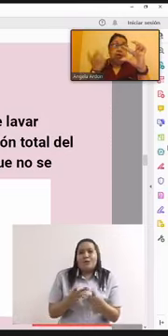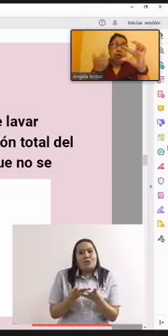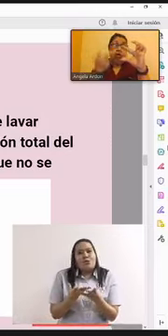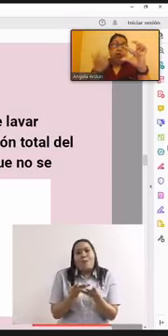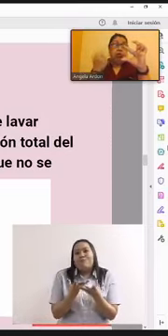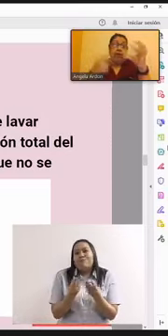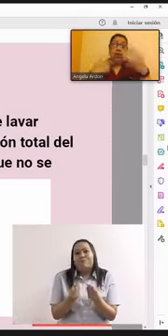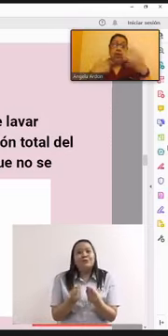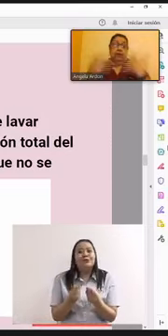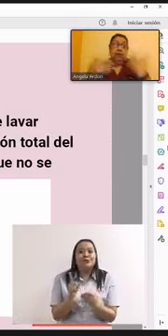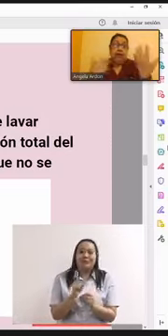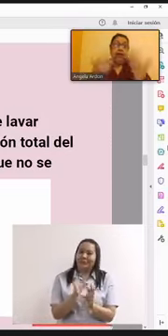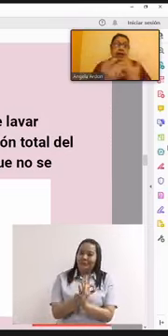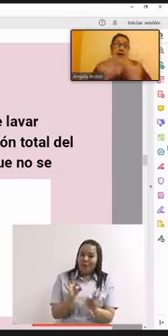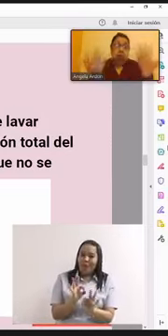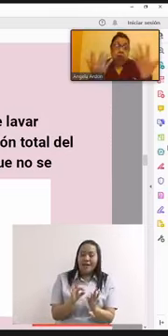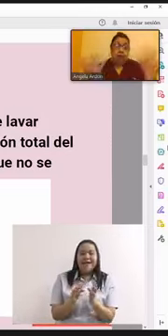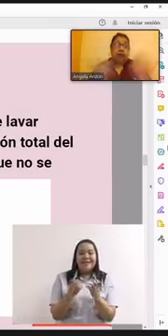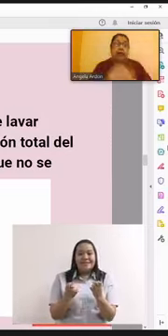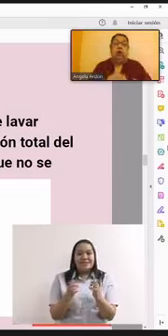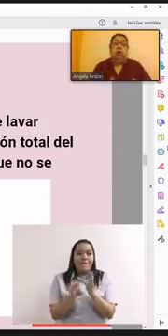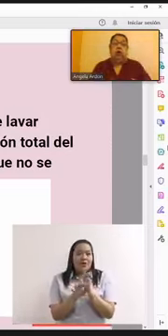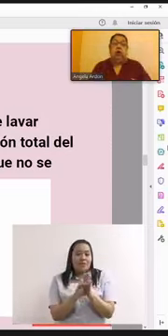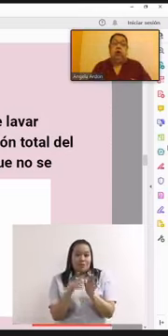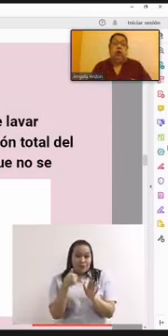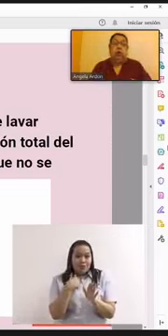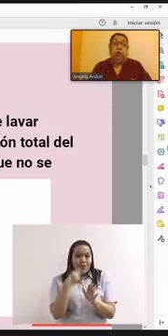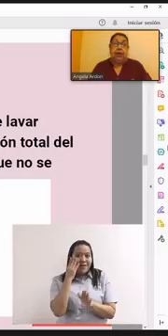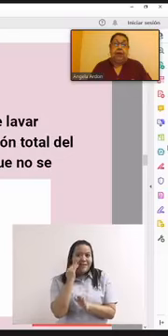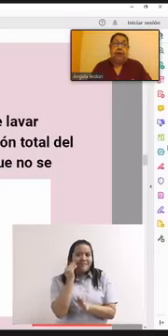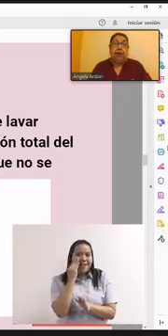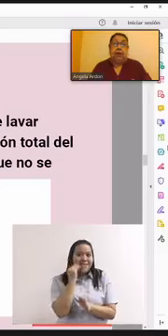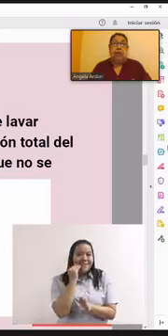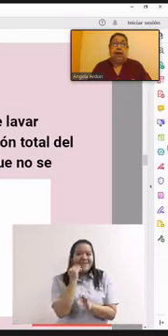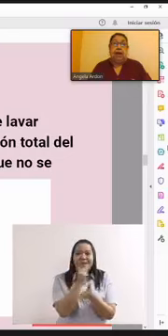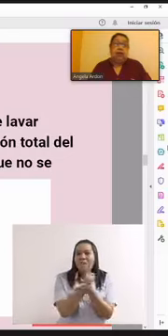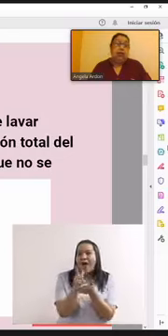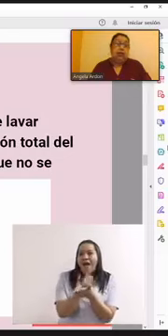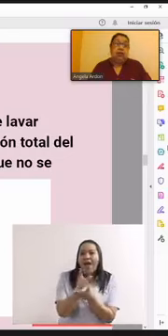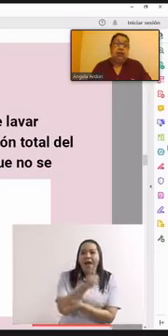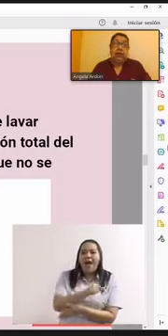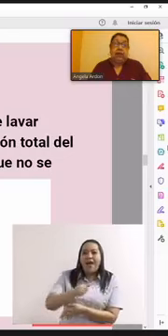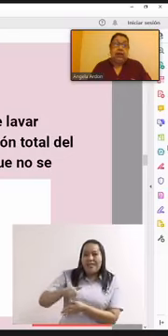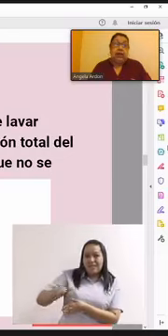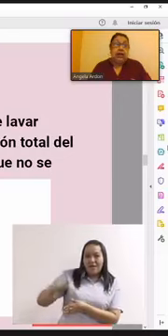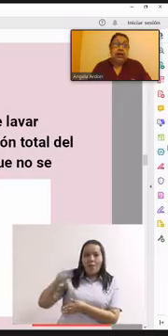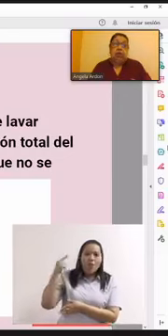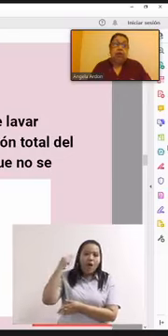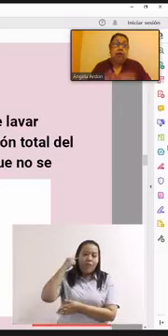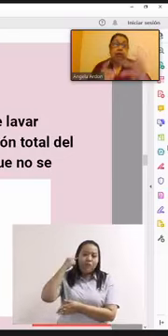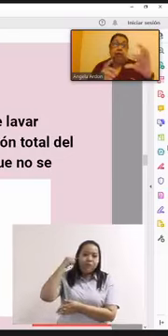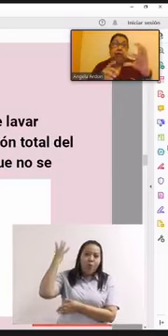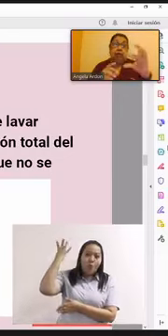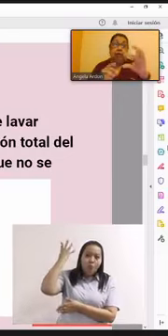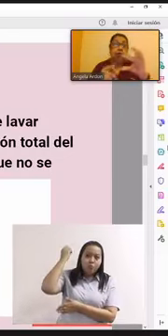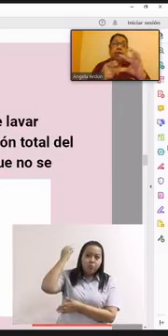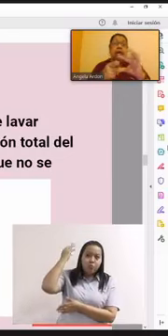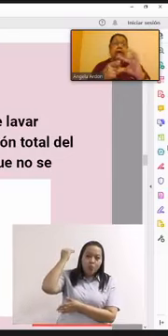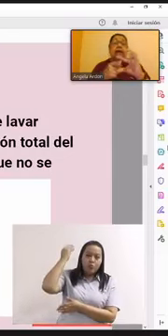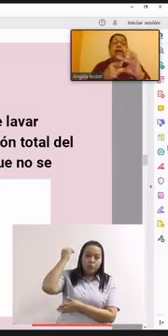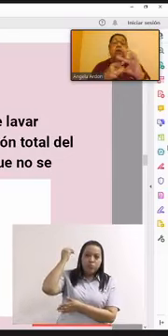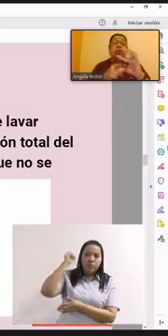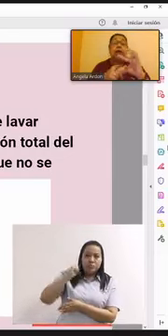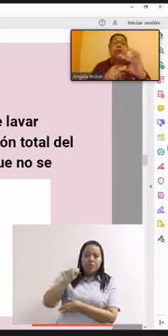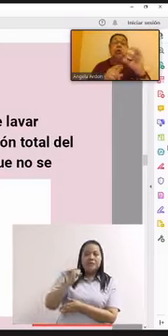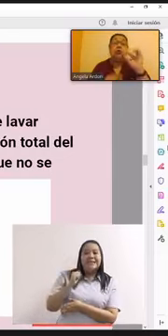lavado oídos en las brigadas que hemos compartido con los compañeros de Guatemala y de Centroamérica, y son tapones de cerumen.